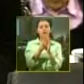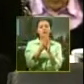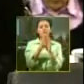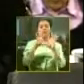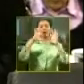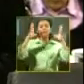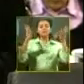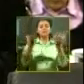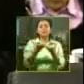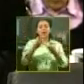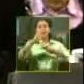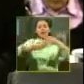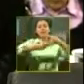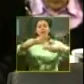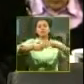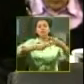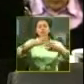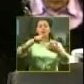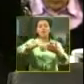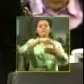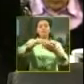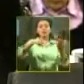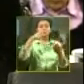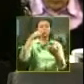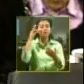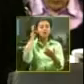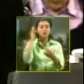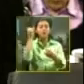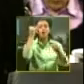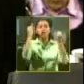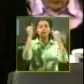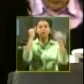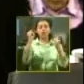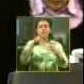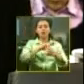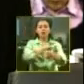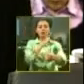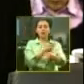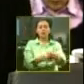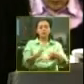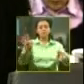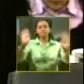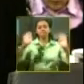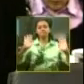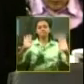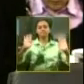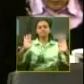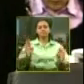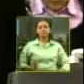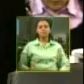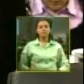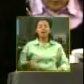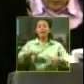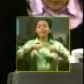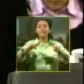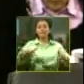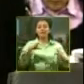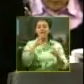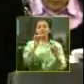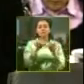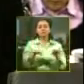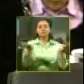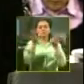racial, generacional, violencia de género, ideológica, religiosa, en fin. Pero es